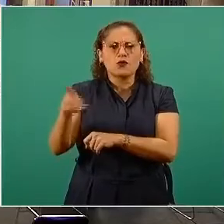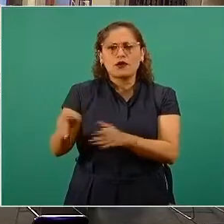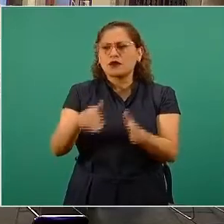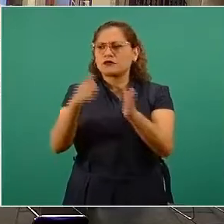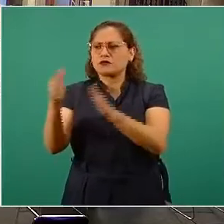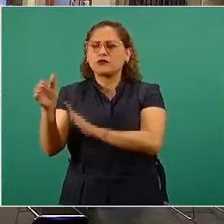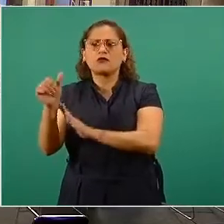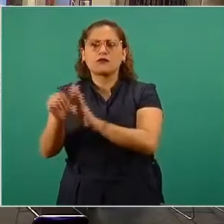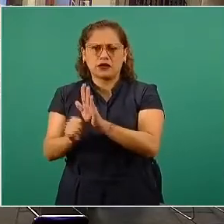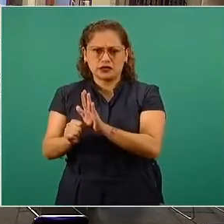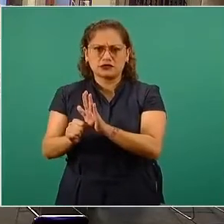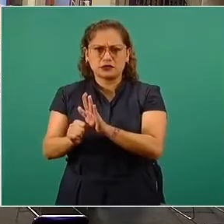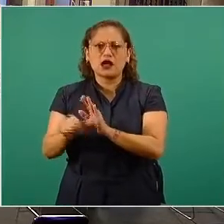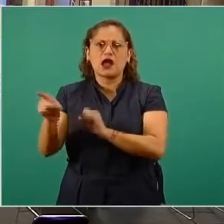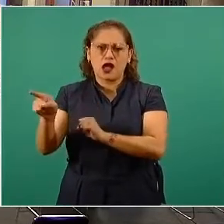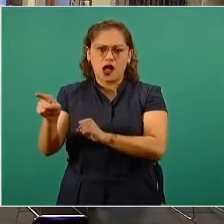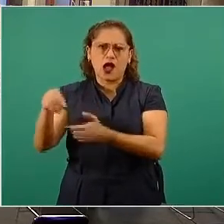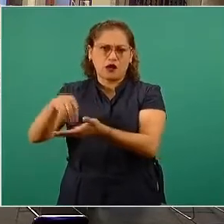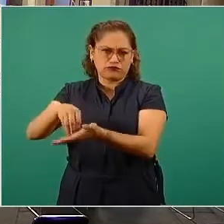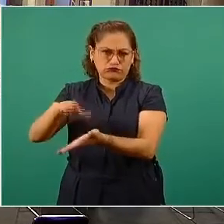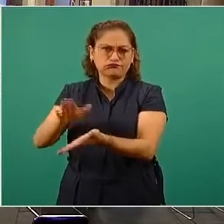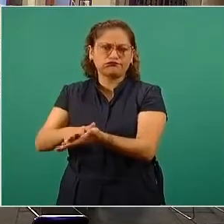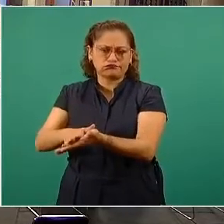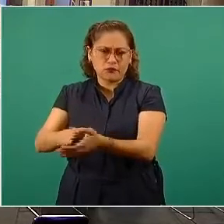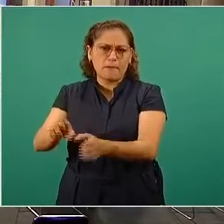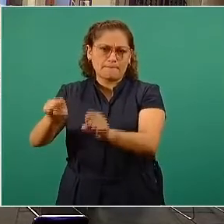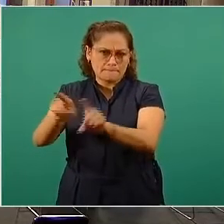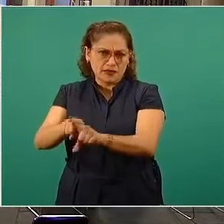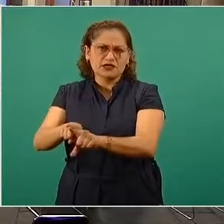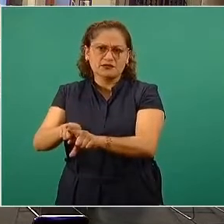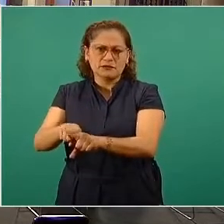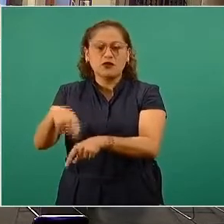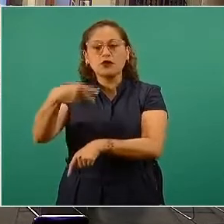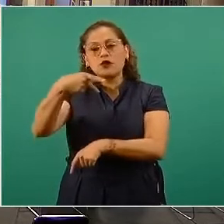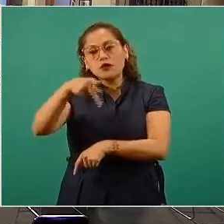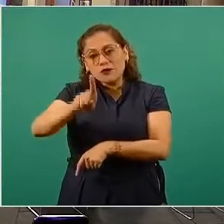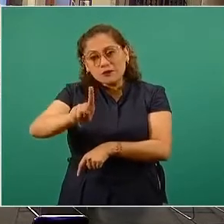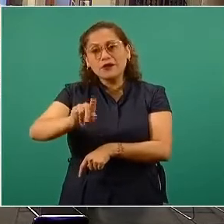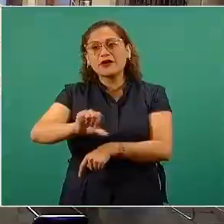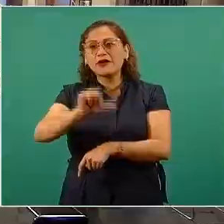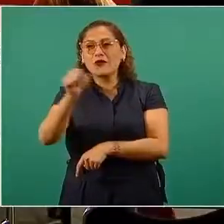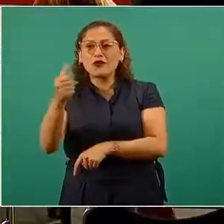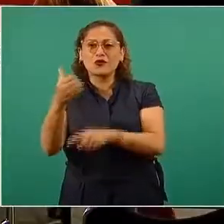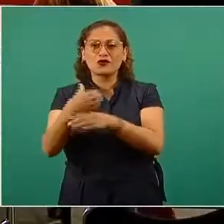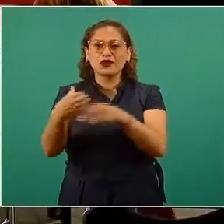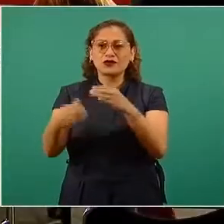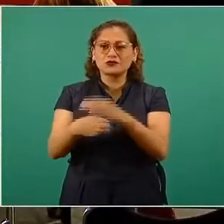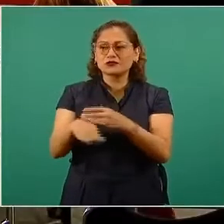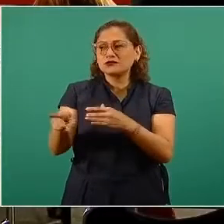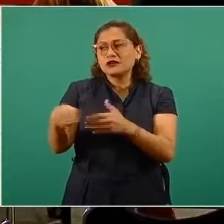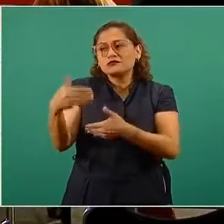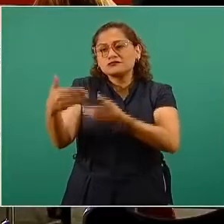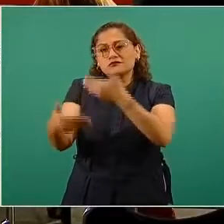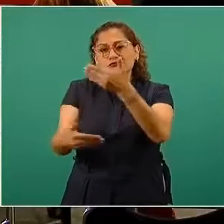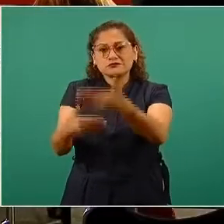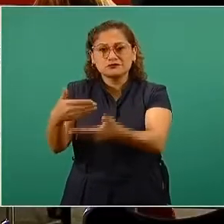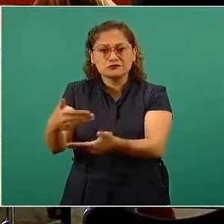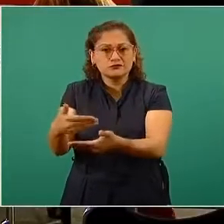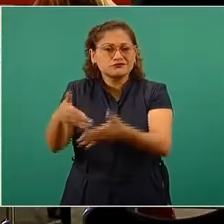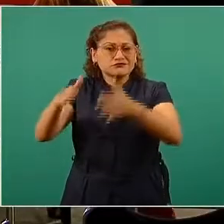meses, se atiende dentro de ese intervalo. Lo que puede posponerse, porque es un procedimiento electivo, se